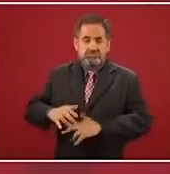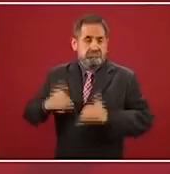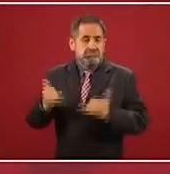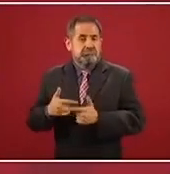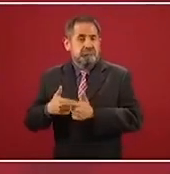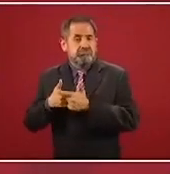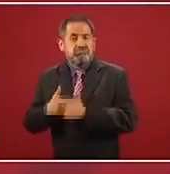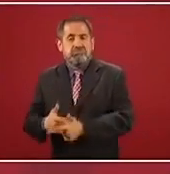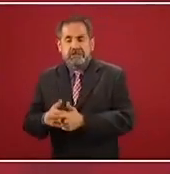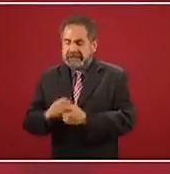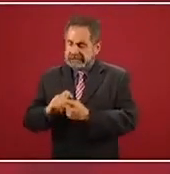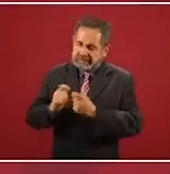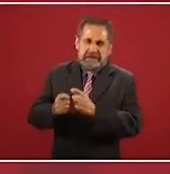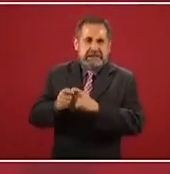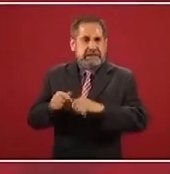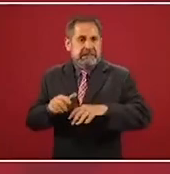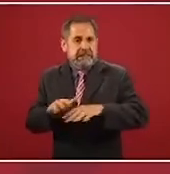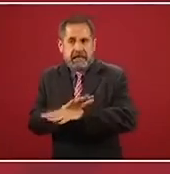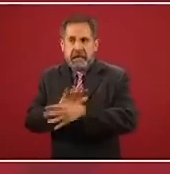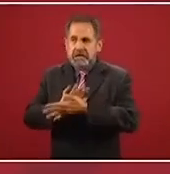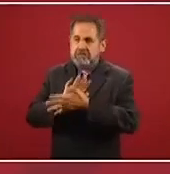el proceso de transformación.